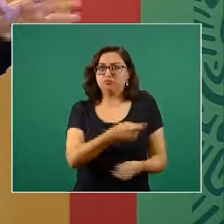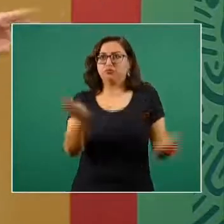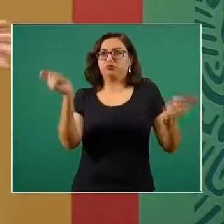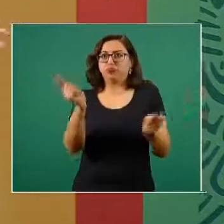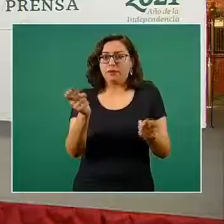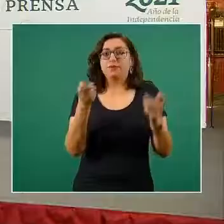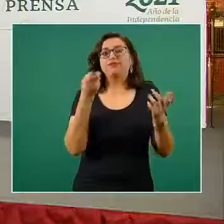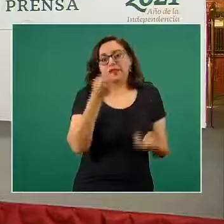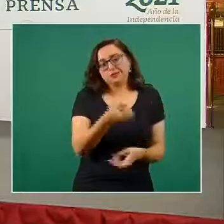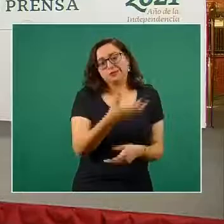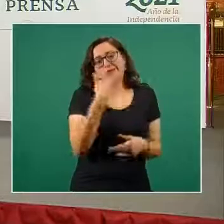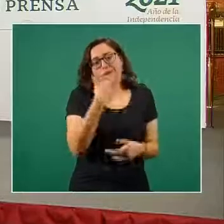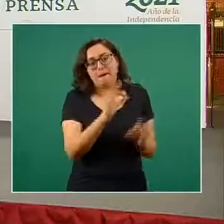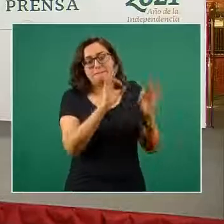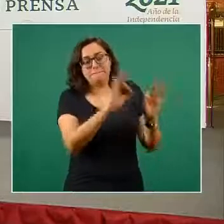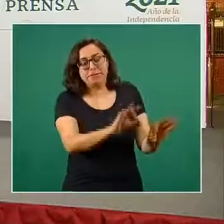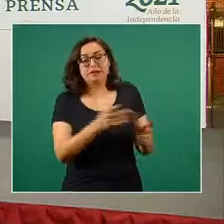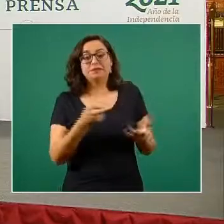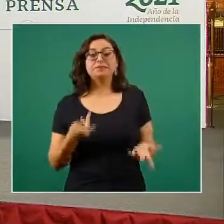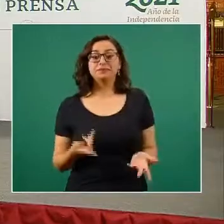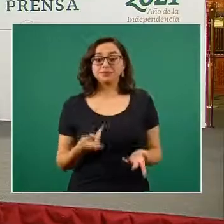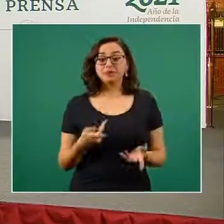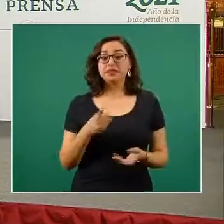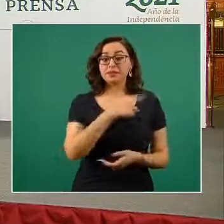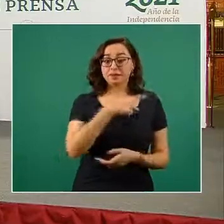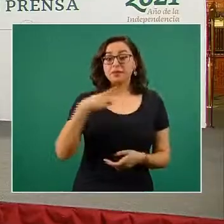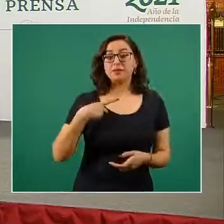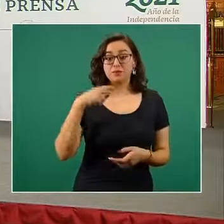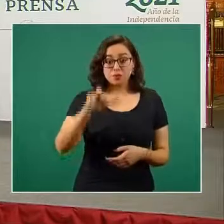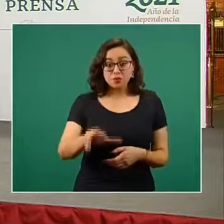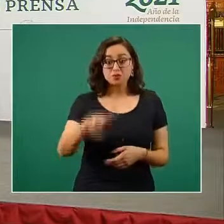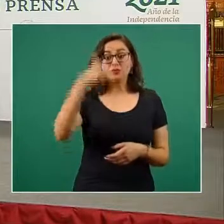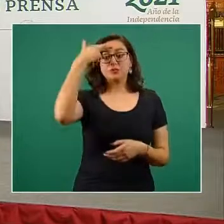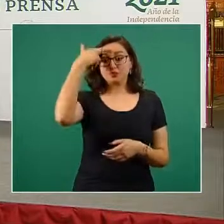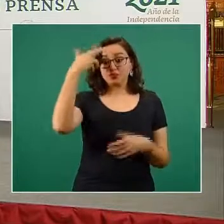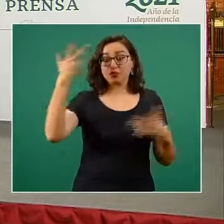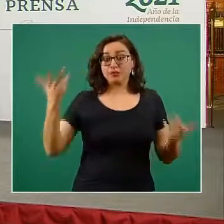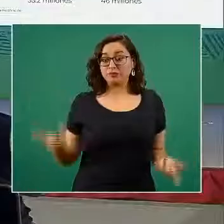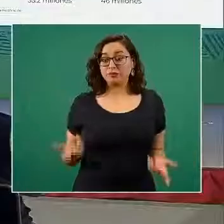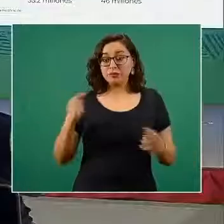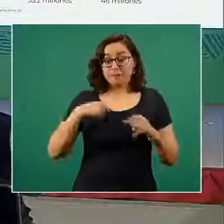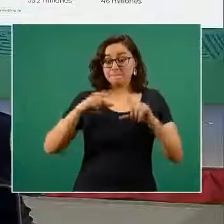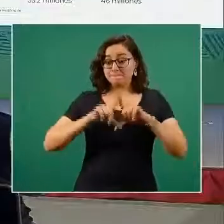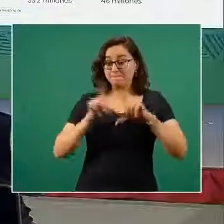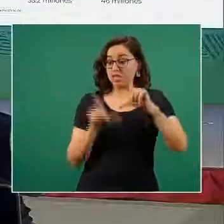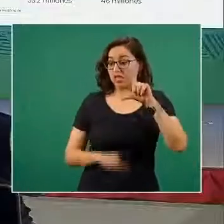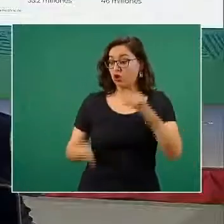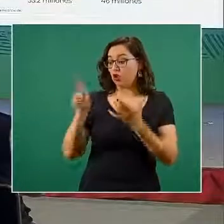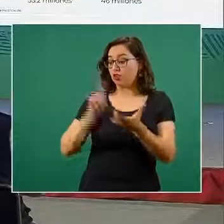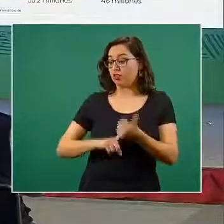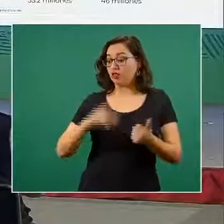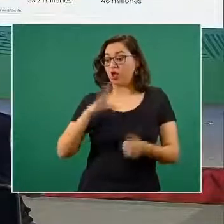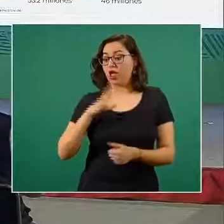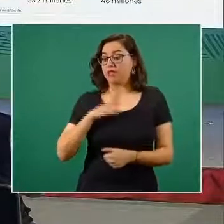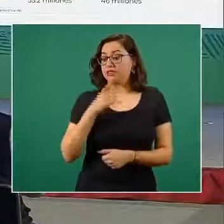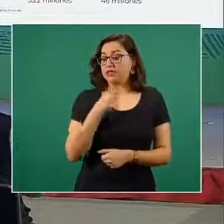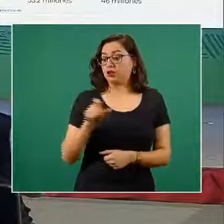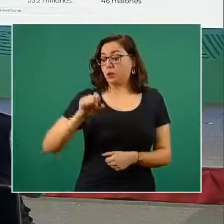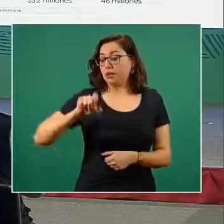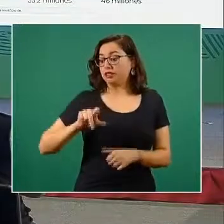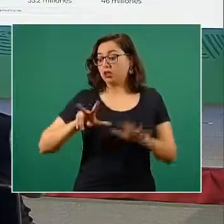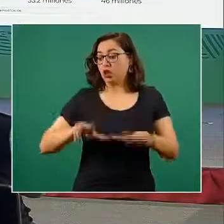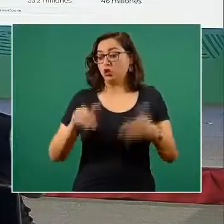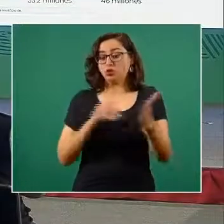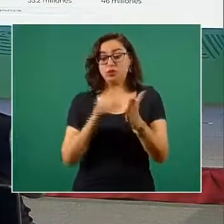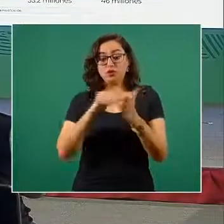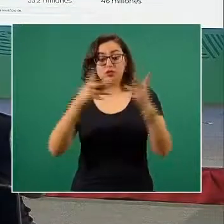tiene 128 millones de habitantes, pues forma parte de un mundo completo de 7.500